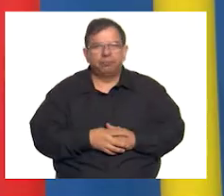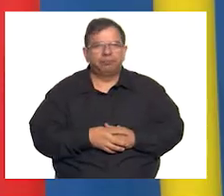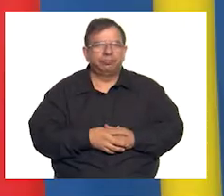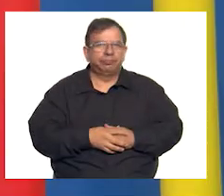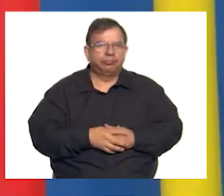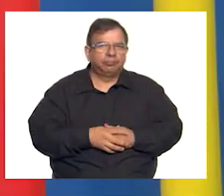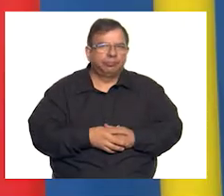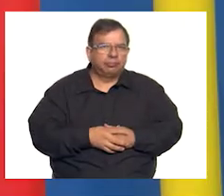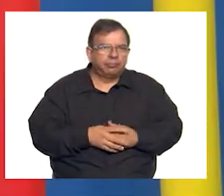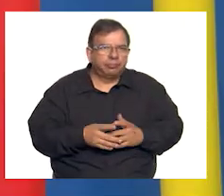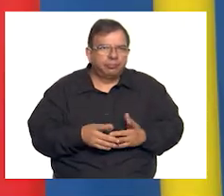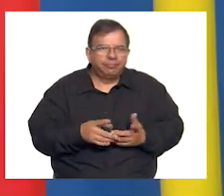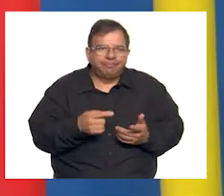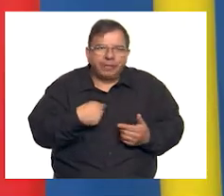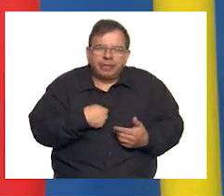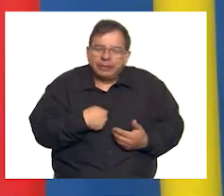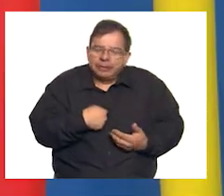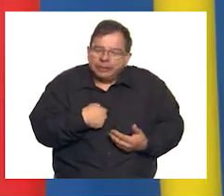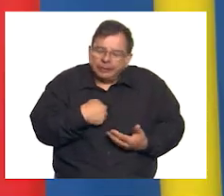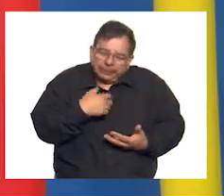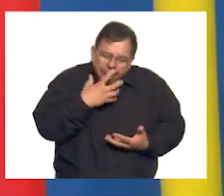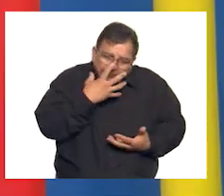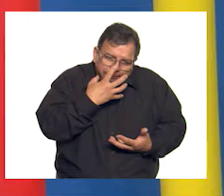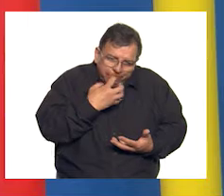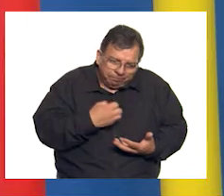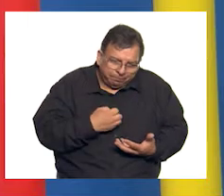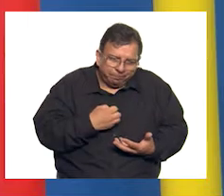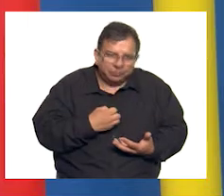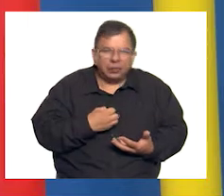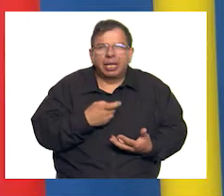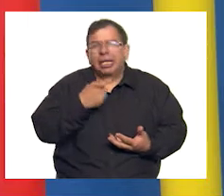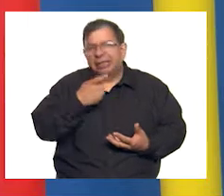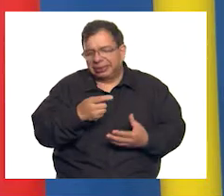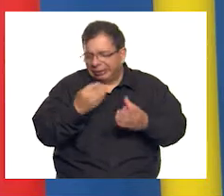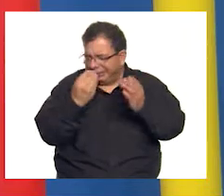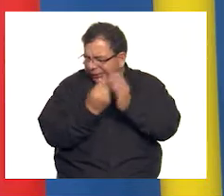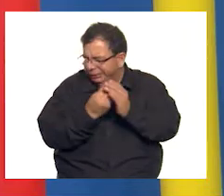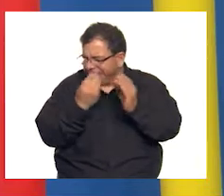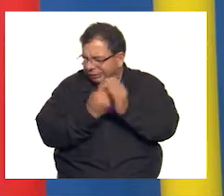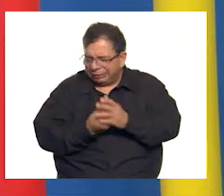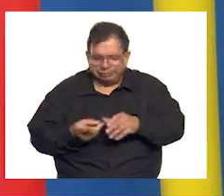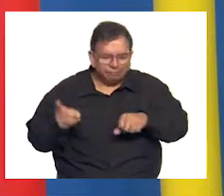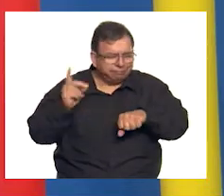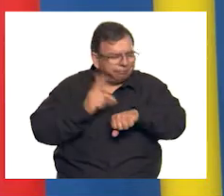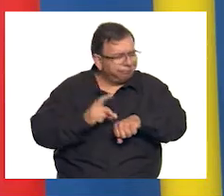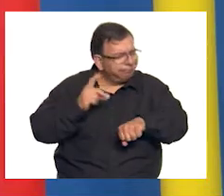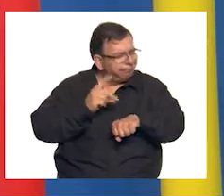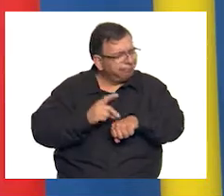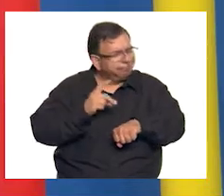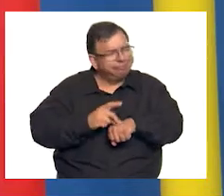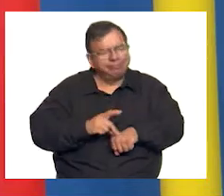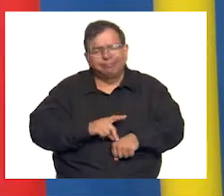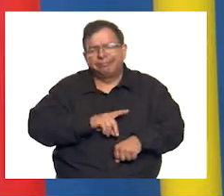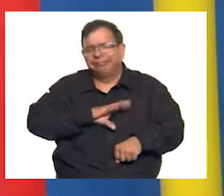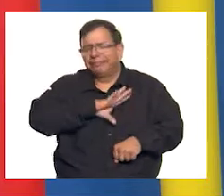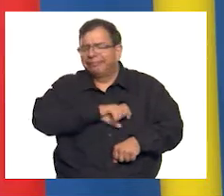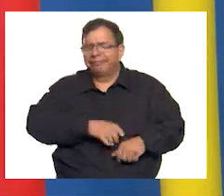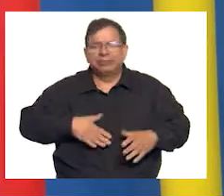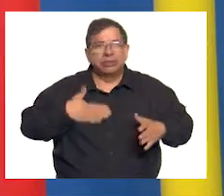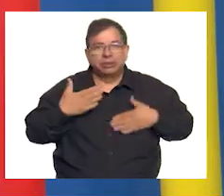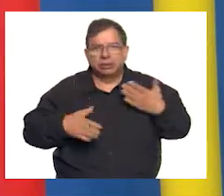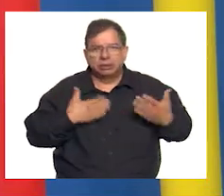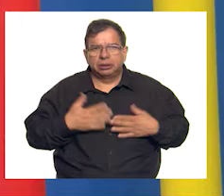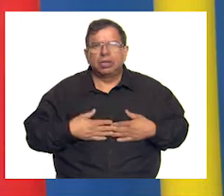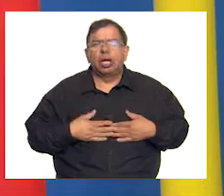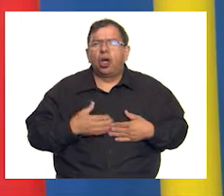lado, pues la verdad es que me entristece mucho, Gaby. Es una práctica que disfruté cada día porque además, como lo dijiste la clase pasada, no